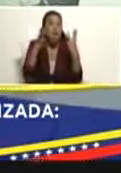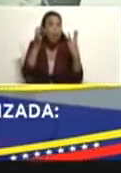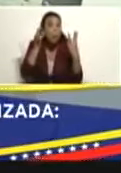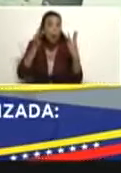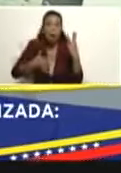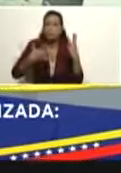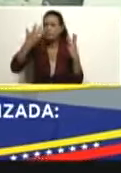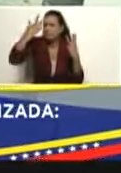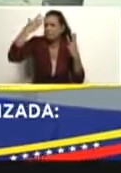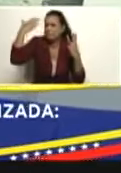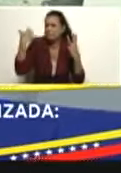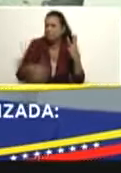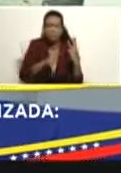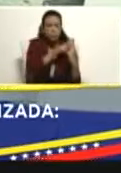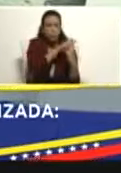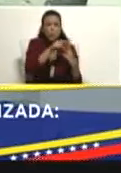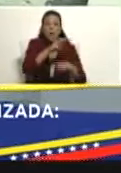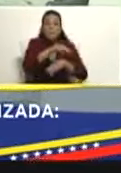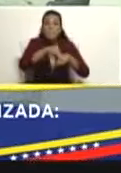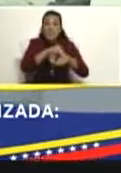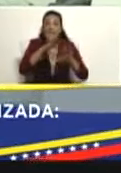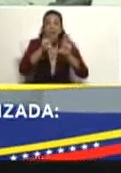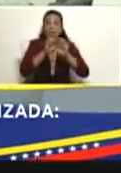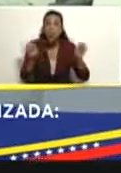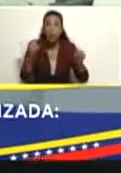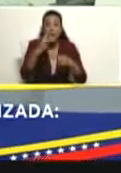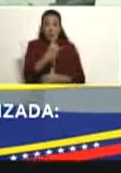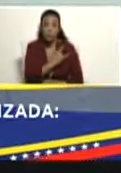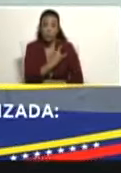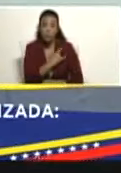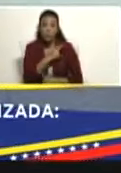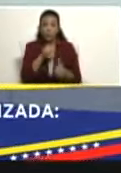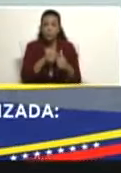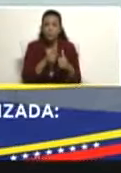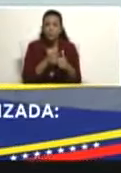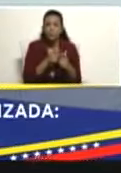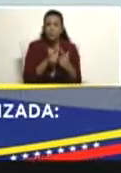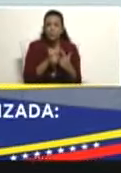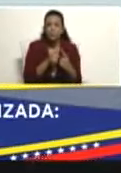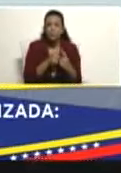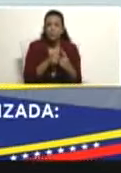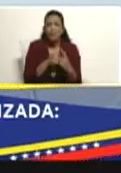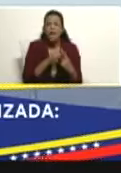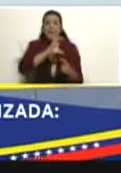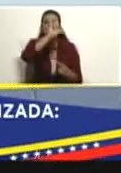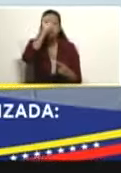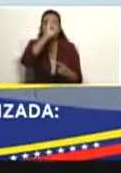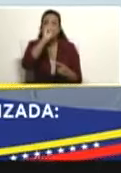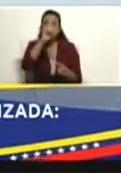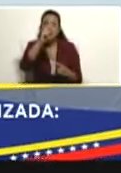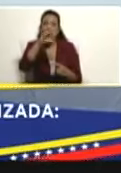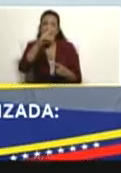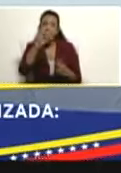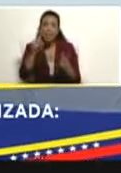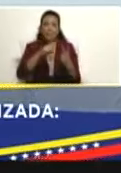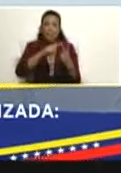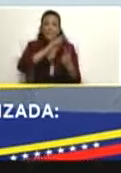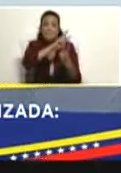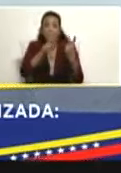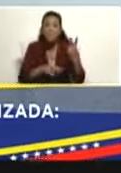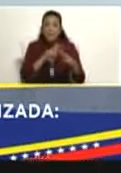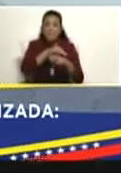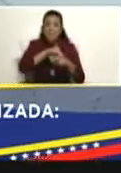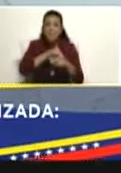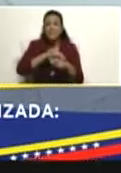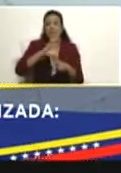hermosas, por cierto, que son nuestra ministra de Educación Superior, Sandra Oblita y nuestra viceministra